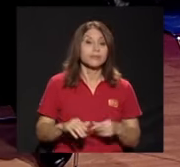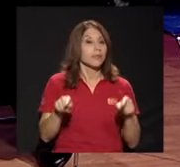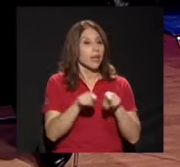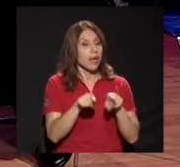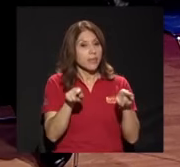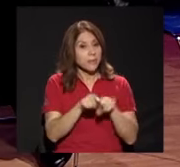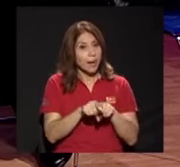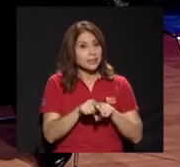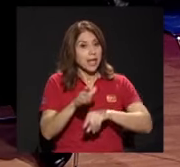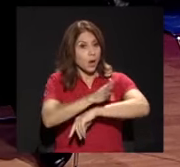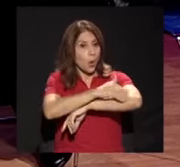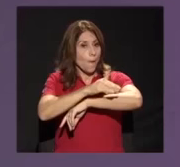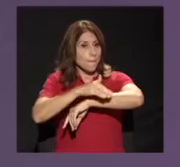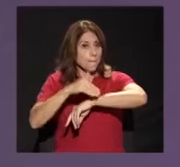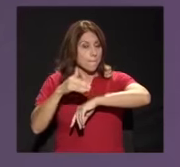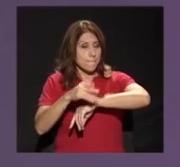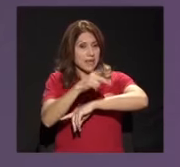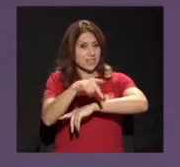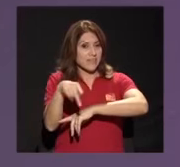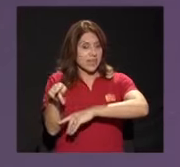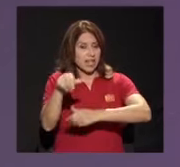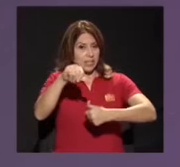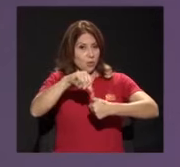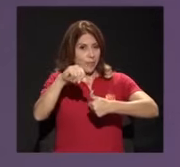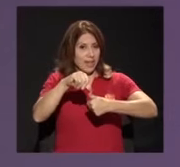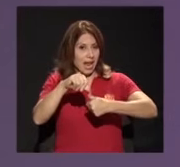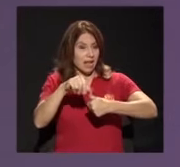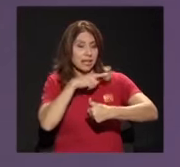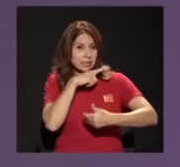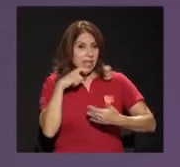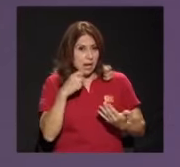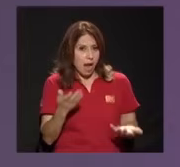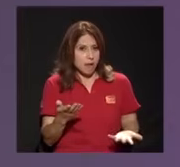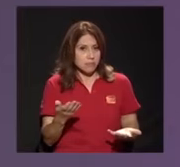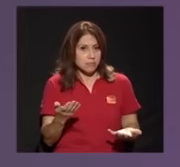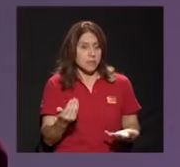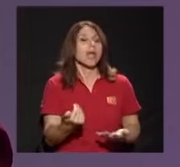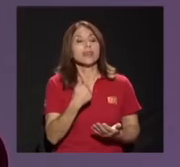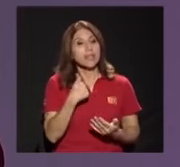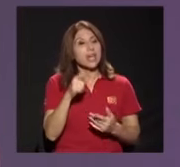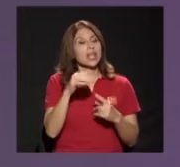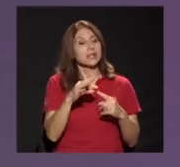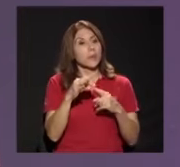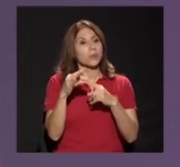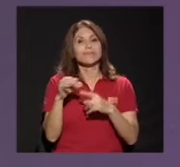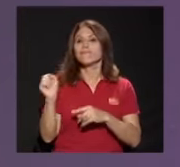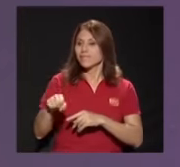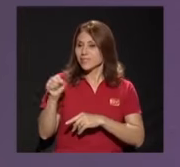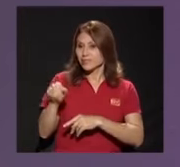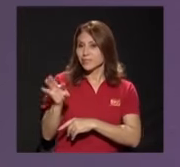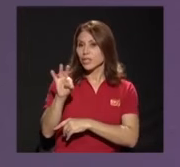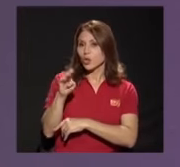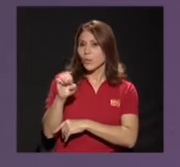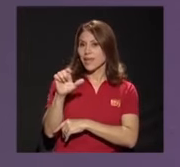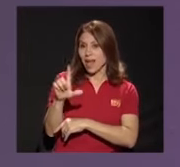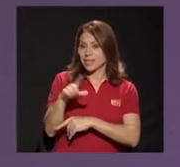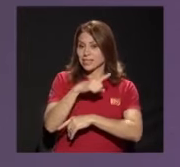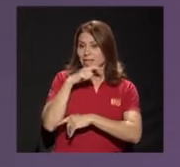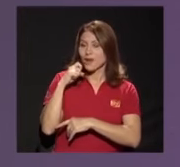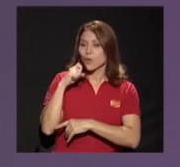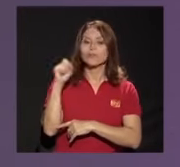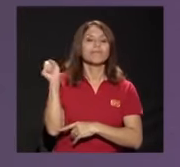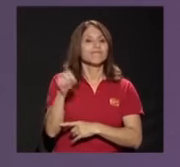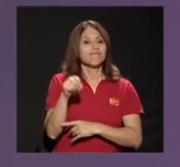la costa pacífica centroamericana de por sí es seca. Es seca, ¿verdad? Sí, tiene esa particularidad. Sí, pues, y el Caribe,